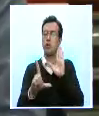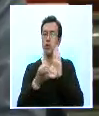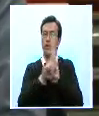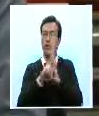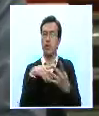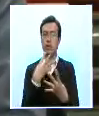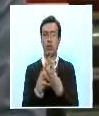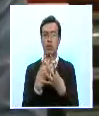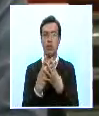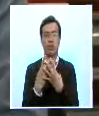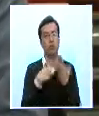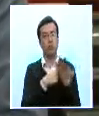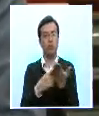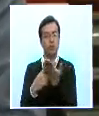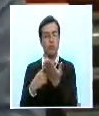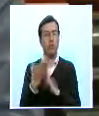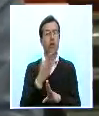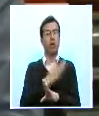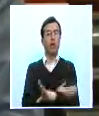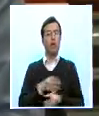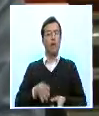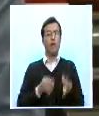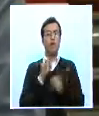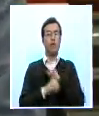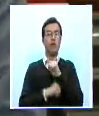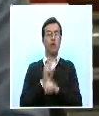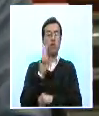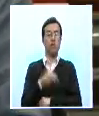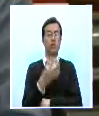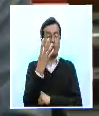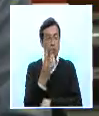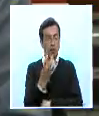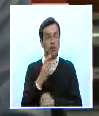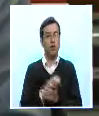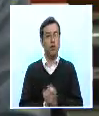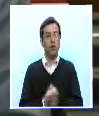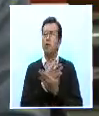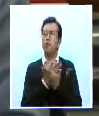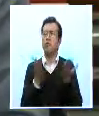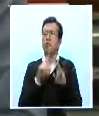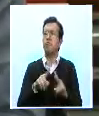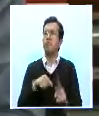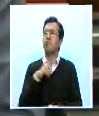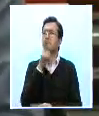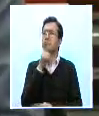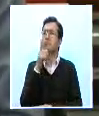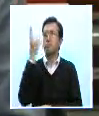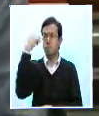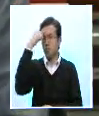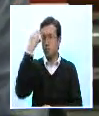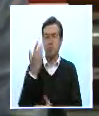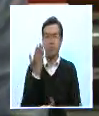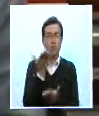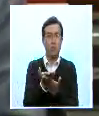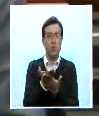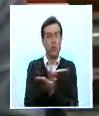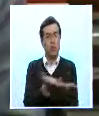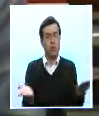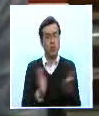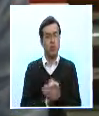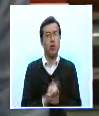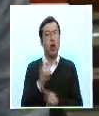integral penal desde su vigencia en febrero del 2014 esta iniciativa fue propuesta por el ejecutivo pero detrás de sí